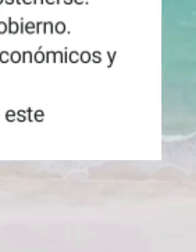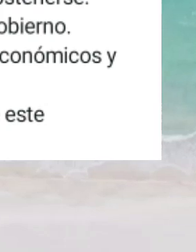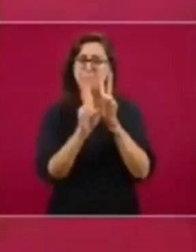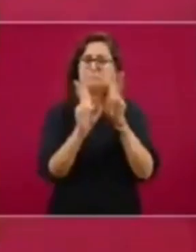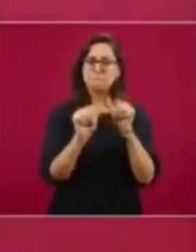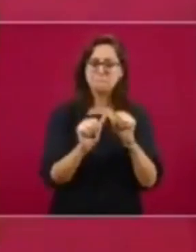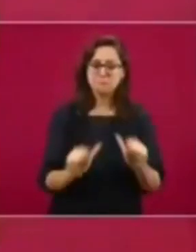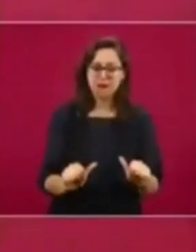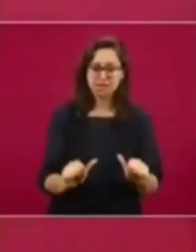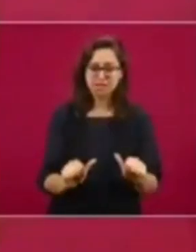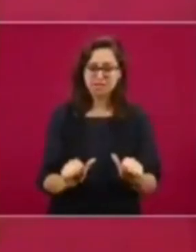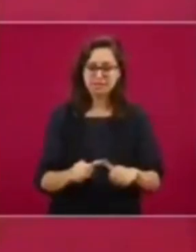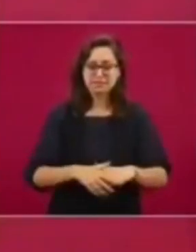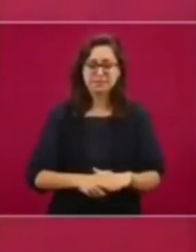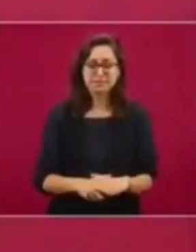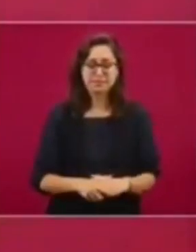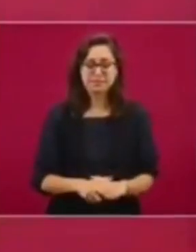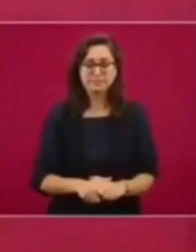Unidos.